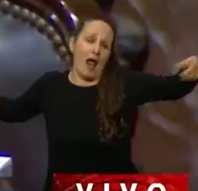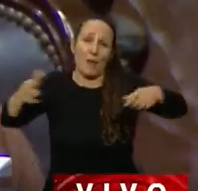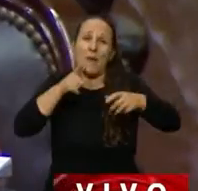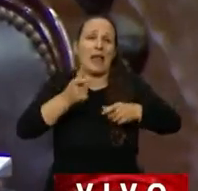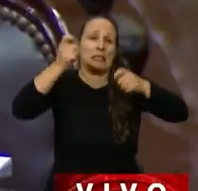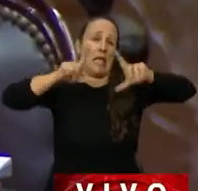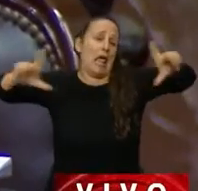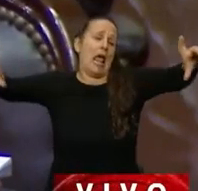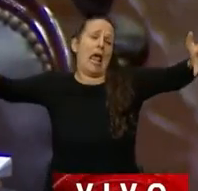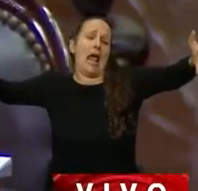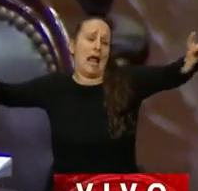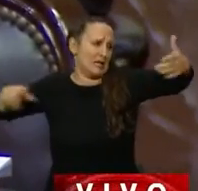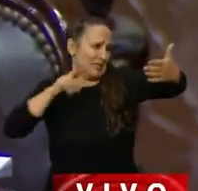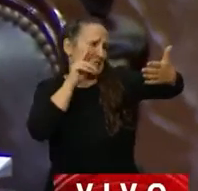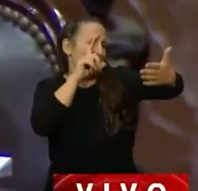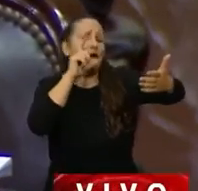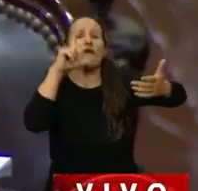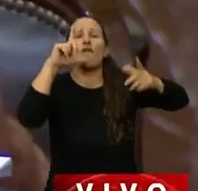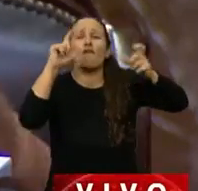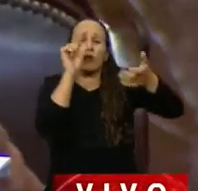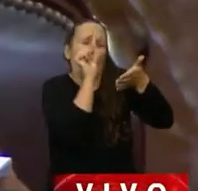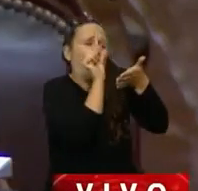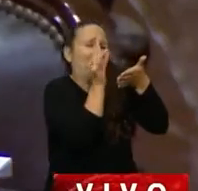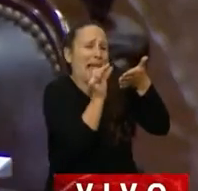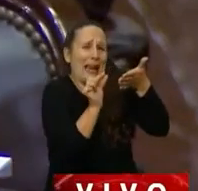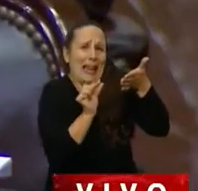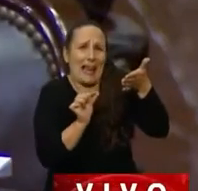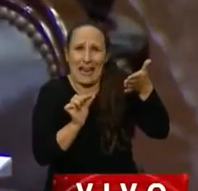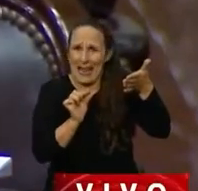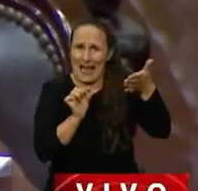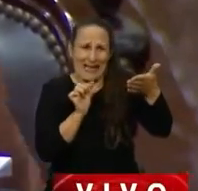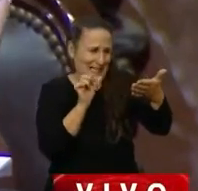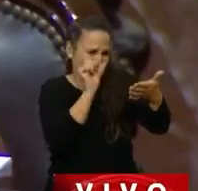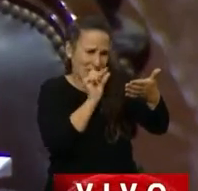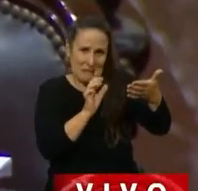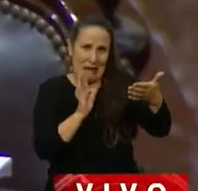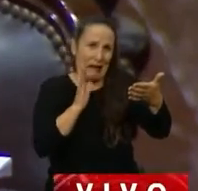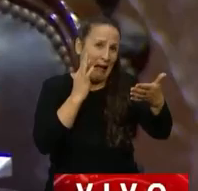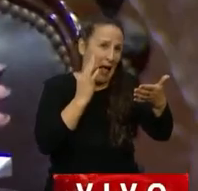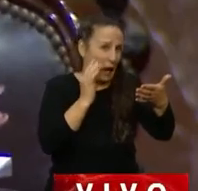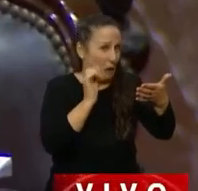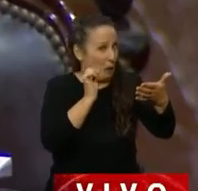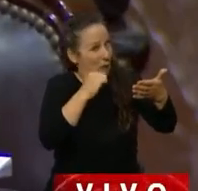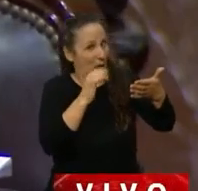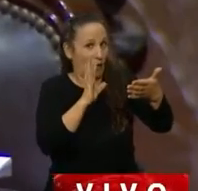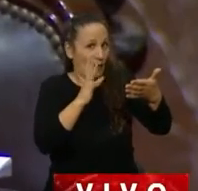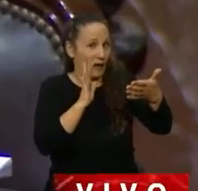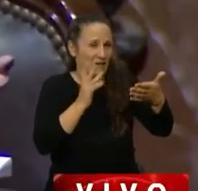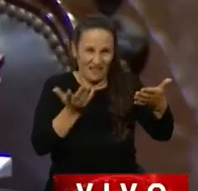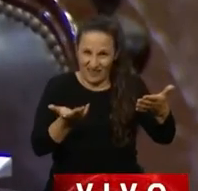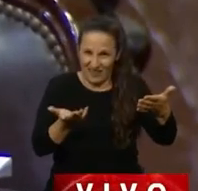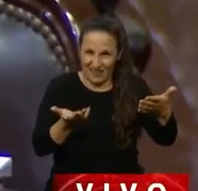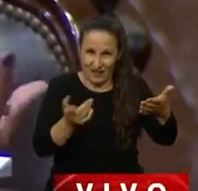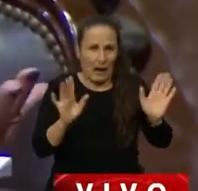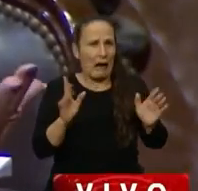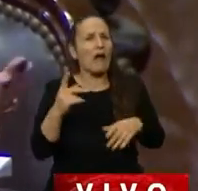menos, con algunas fotitos pequeñitas en las que se pueden esconder quizás algunas cosas. ¿De qué hablan? ¿De